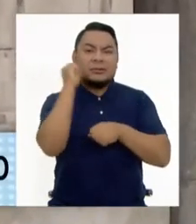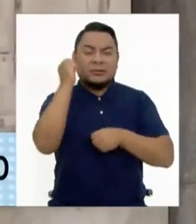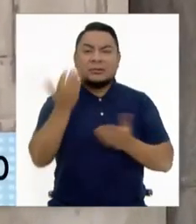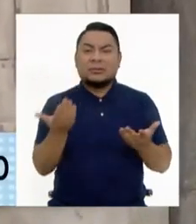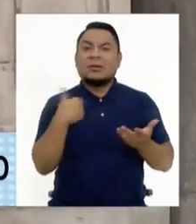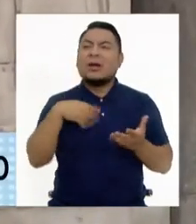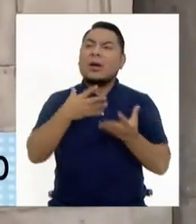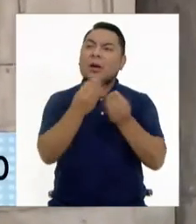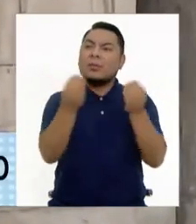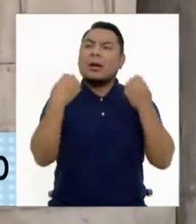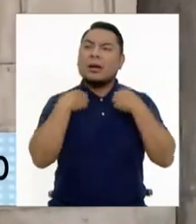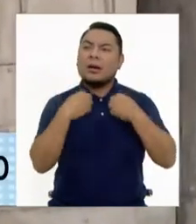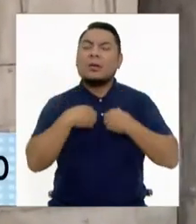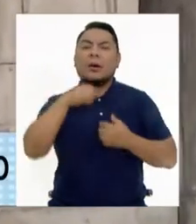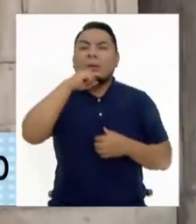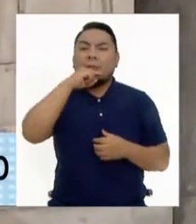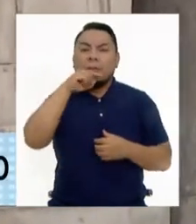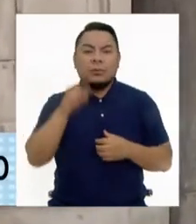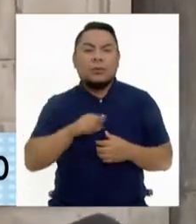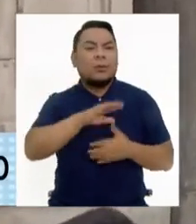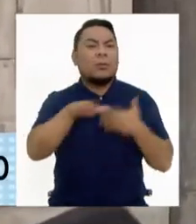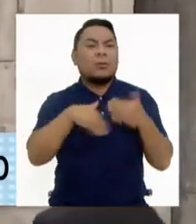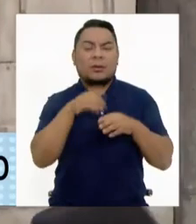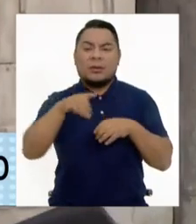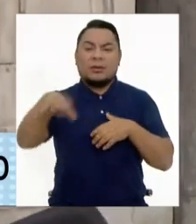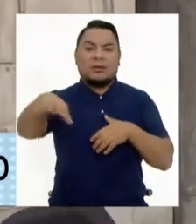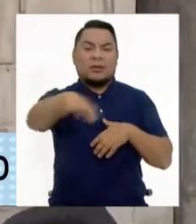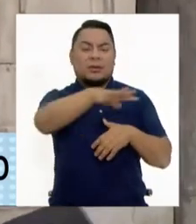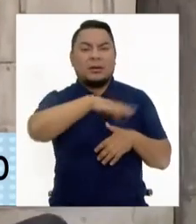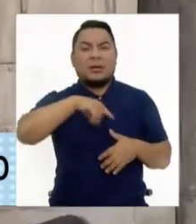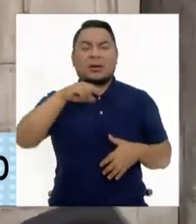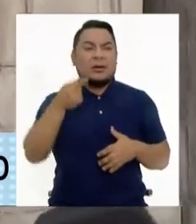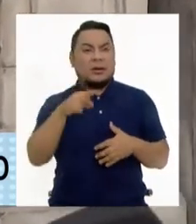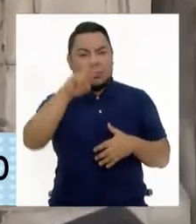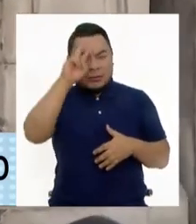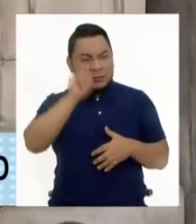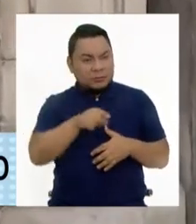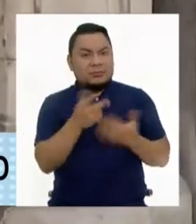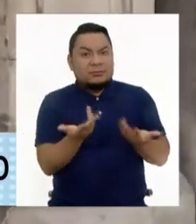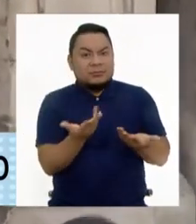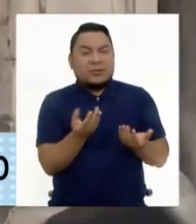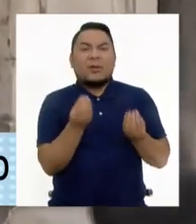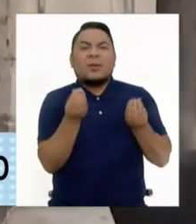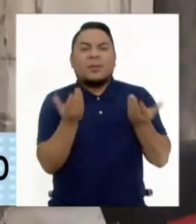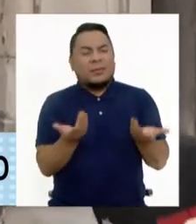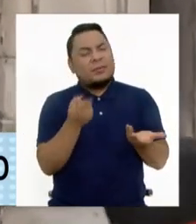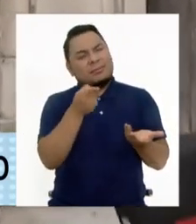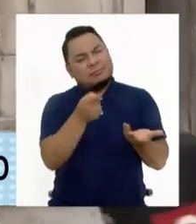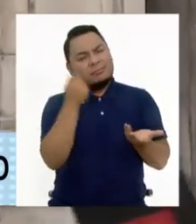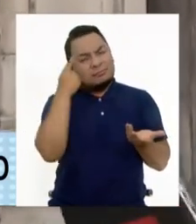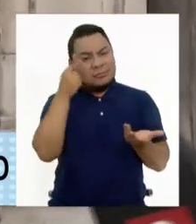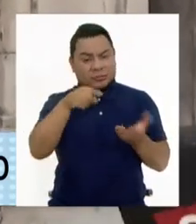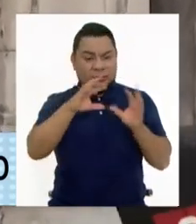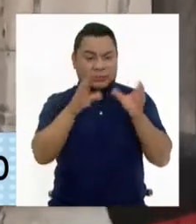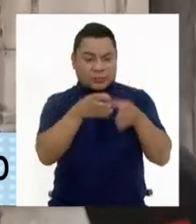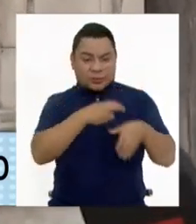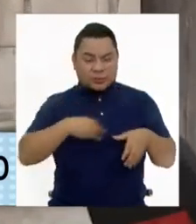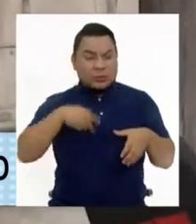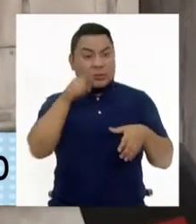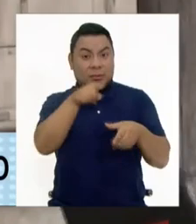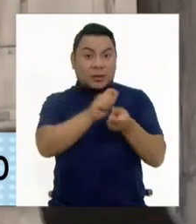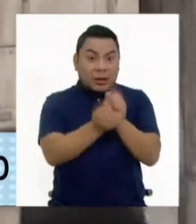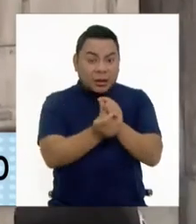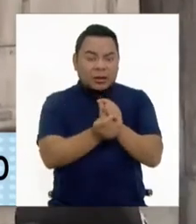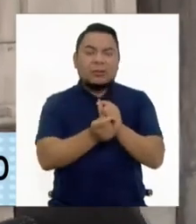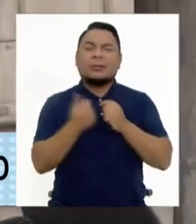mujeres y mujeres que están en todos los departamentos del país. No sé, yo diría que si van a revisar el gabinete, lo primero